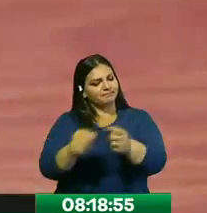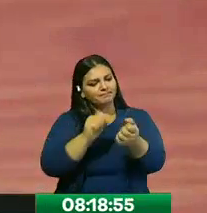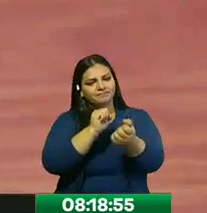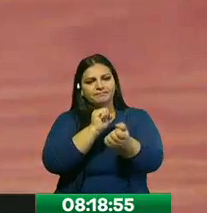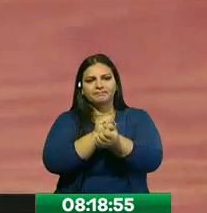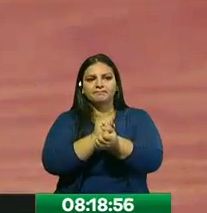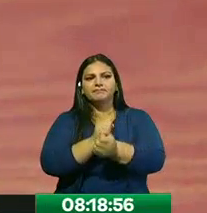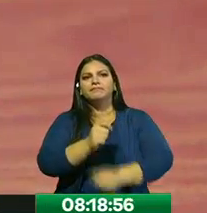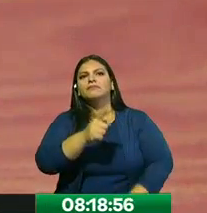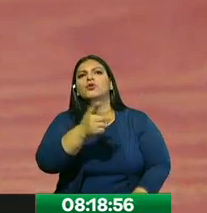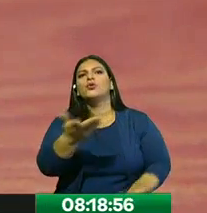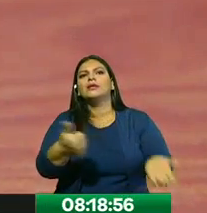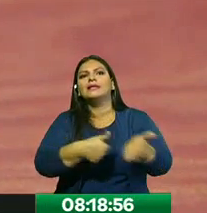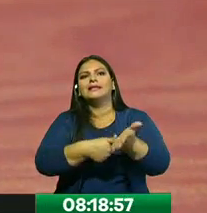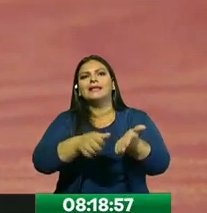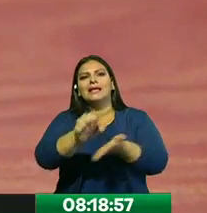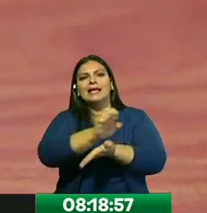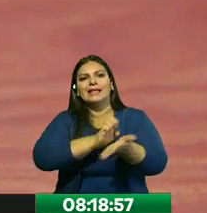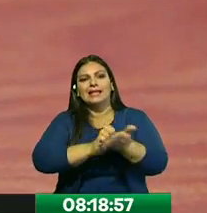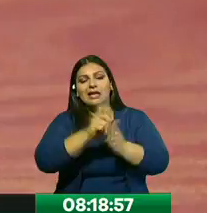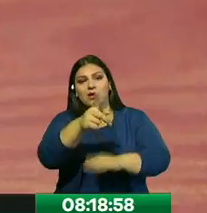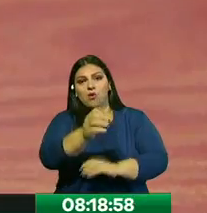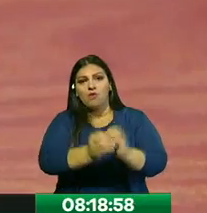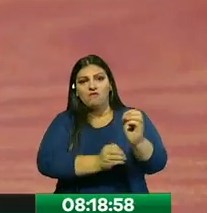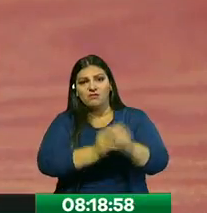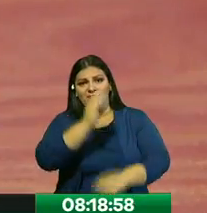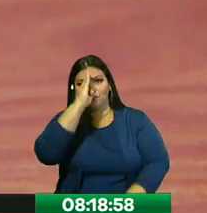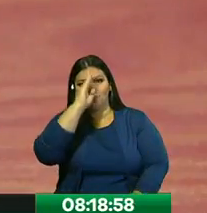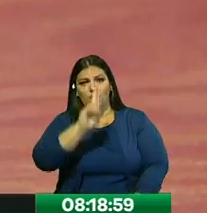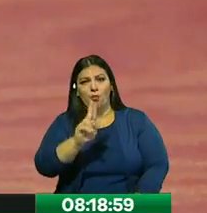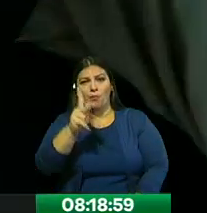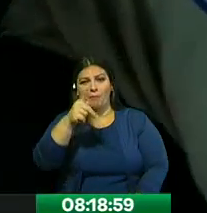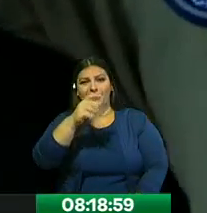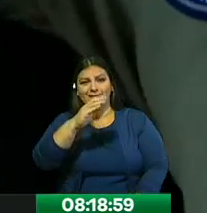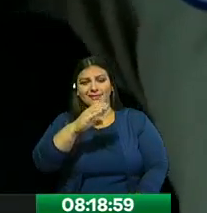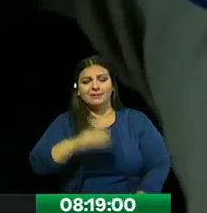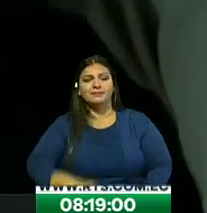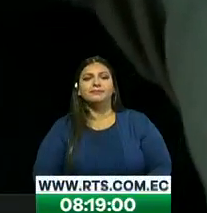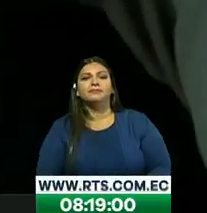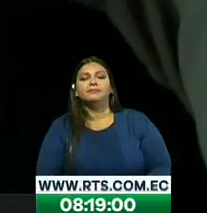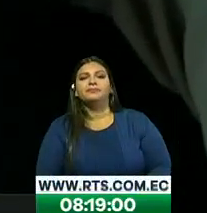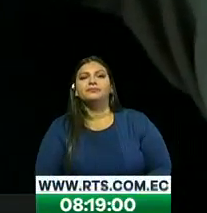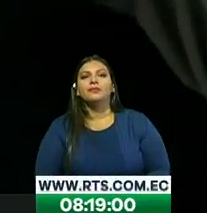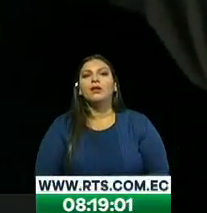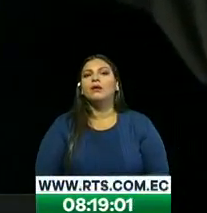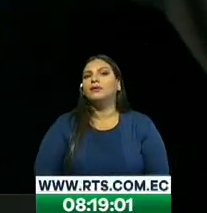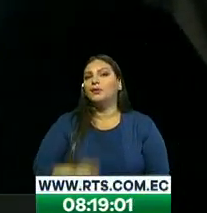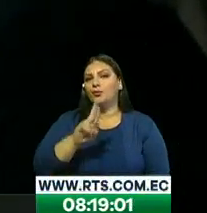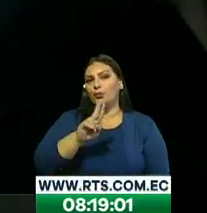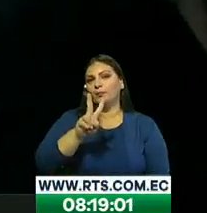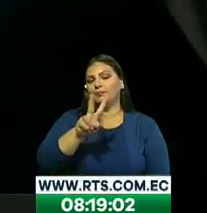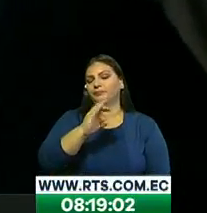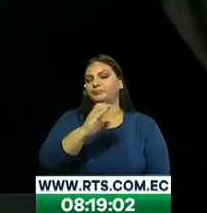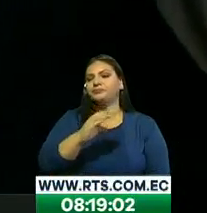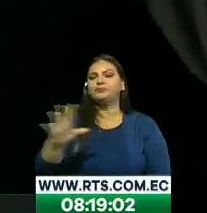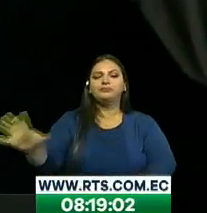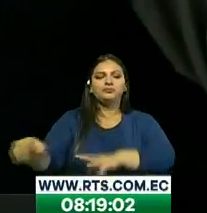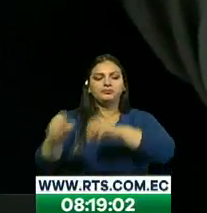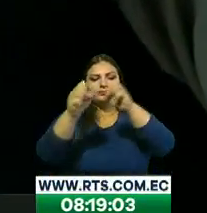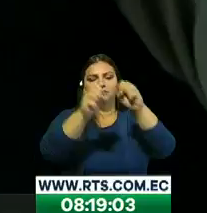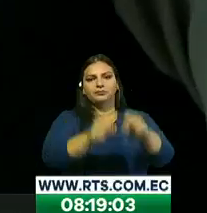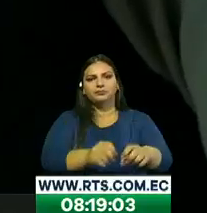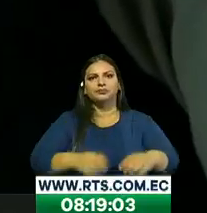Los Esteros para verificar si presentaba antecedentes. Sí, efectivamente, los moradores, como existe una